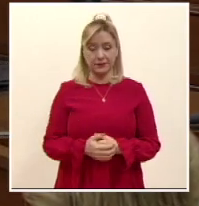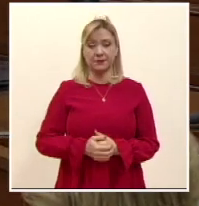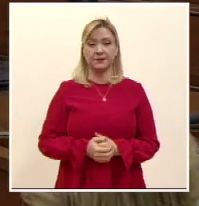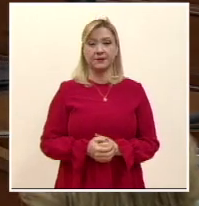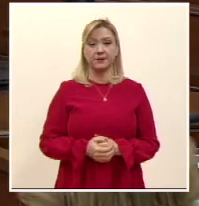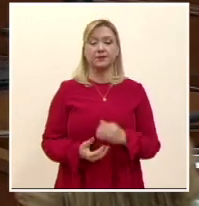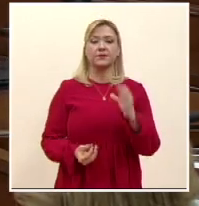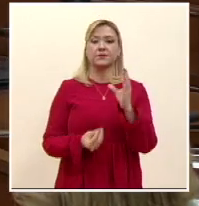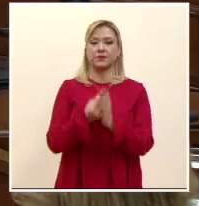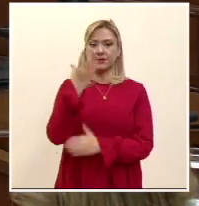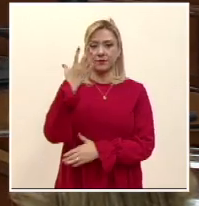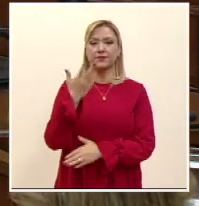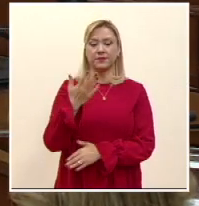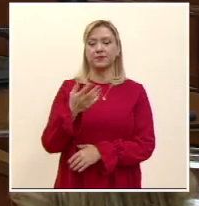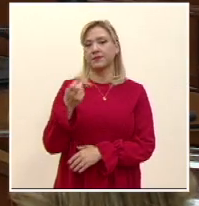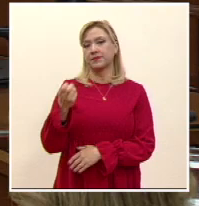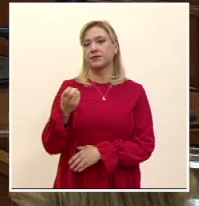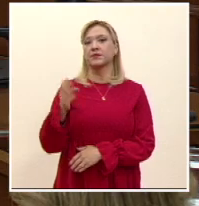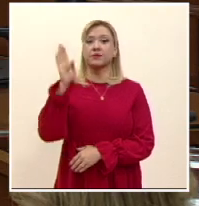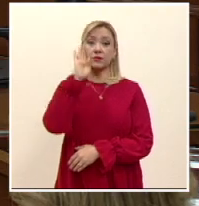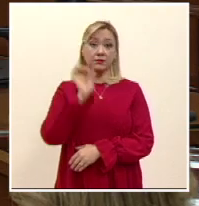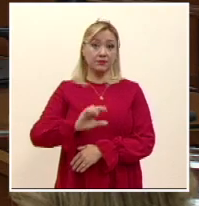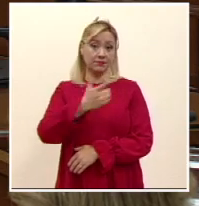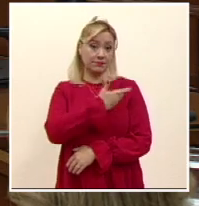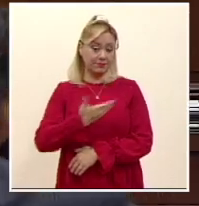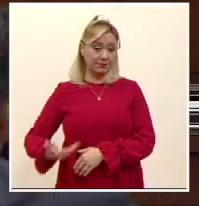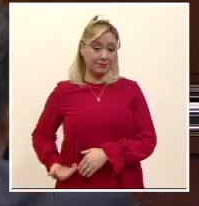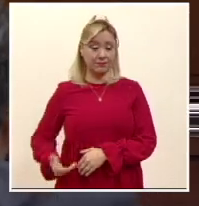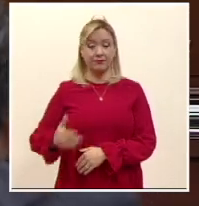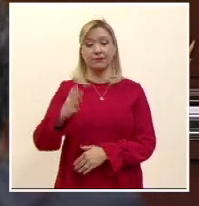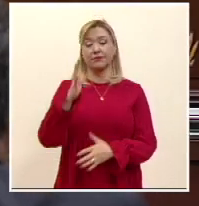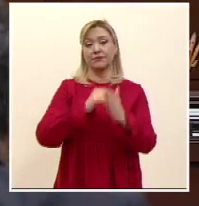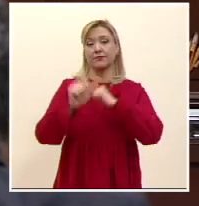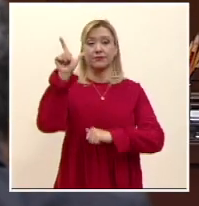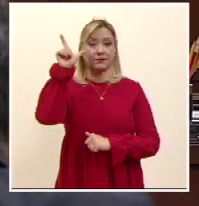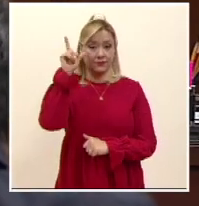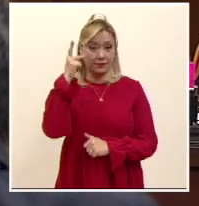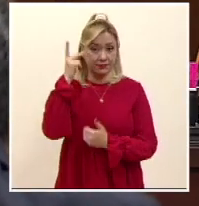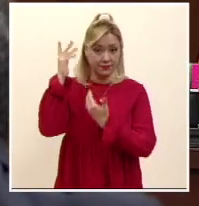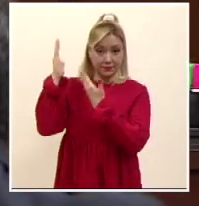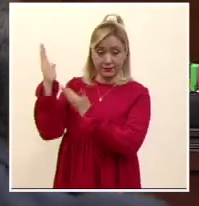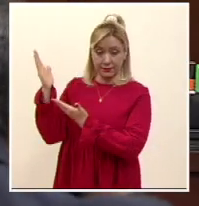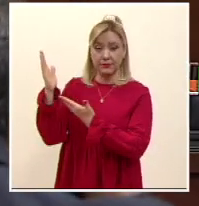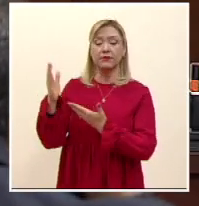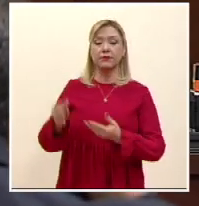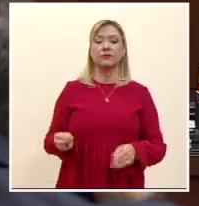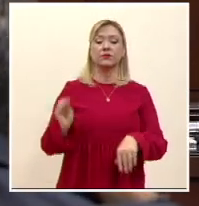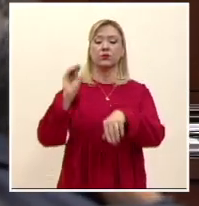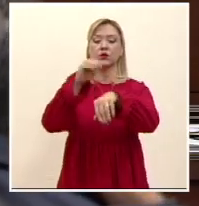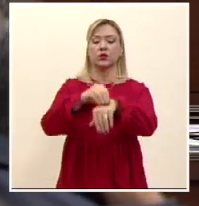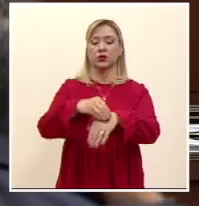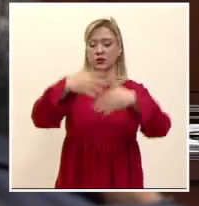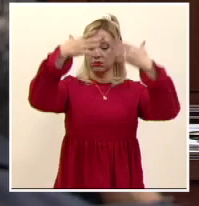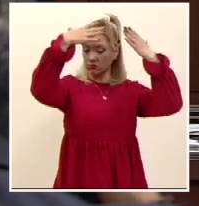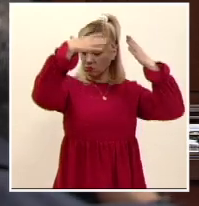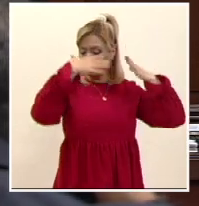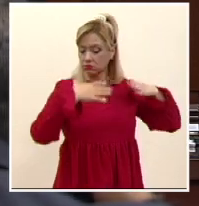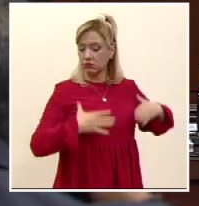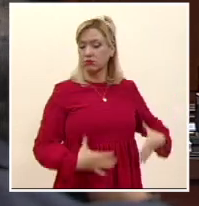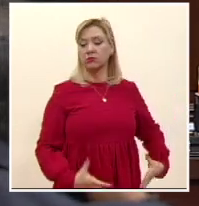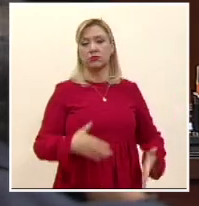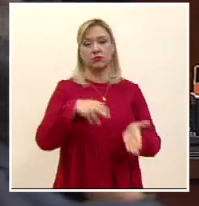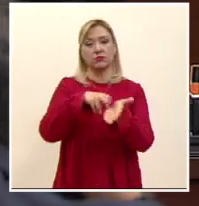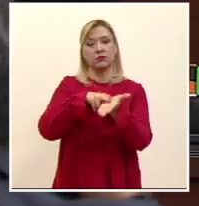La ministra presidenta de la Suprema Corte de Justicia de la Nación, Norma Lucía Piña Hernández, impuso la toga magisterial a